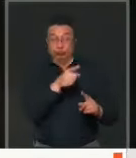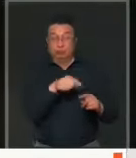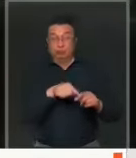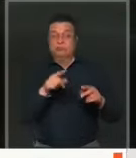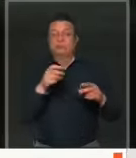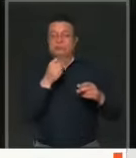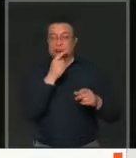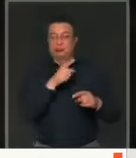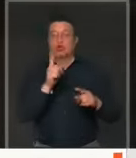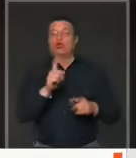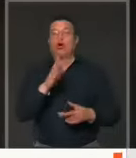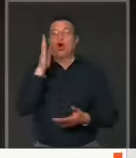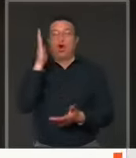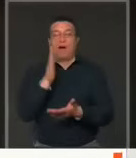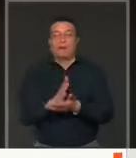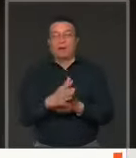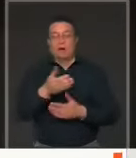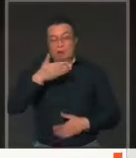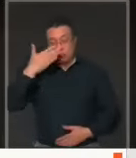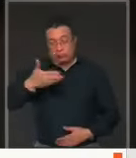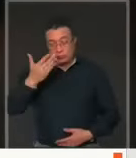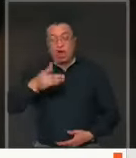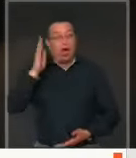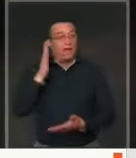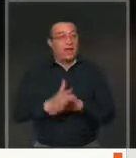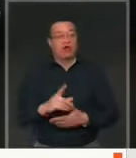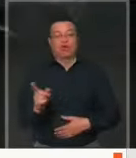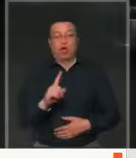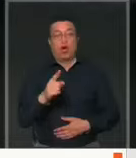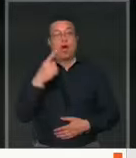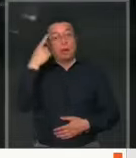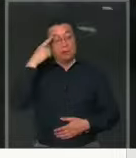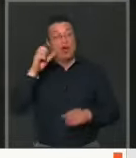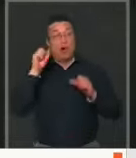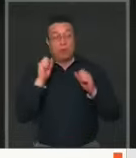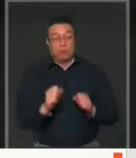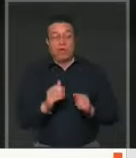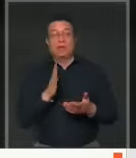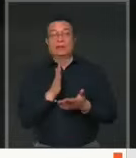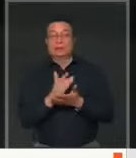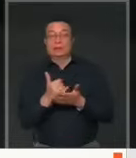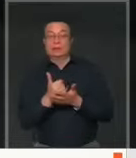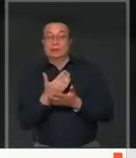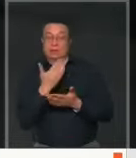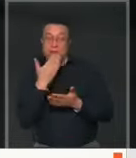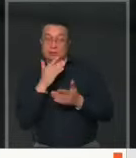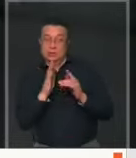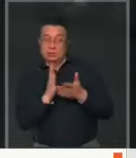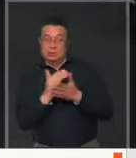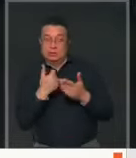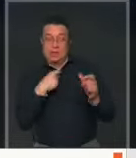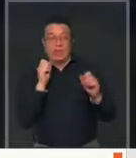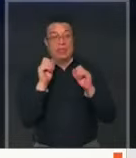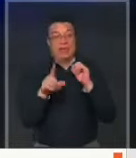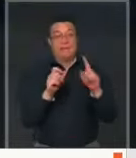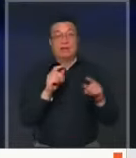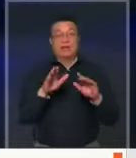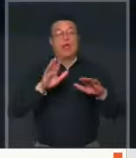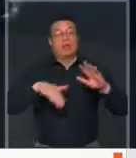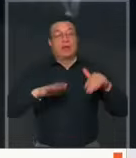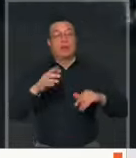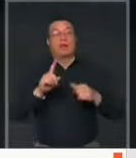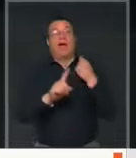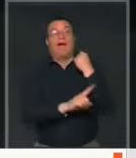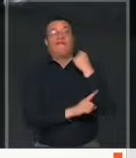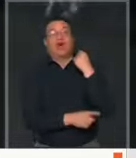tanto no está obligado a prestar declaración, pero también podría ser una estrategia, dependiendo de quién, quién tome esta